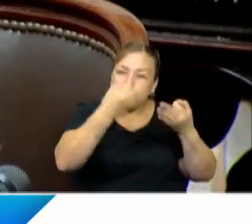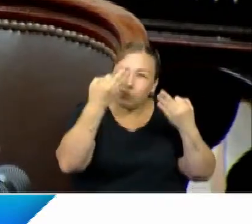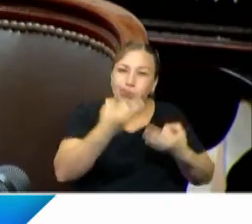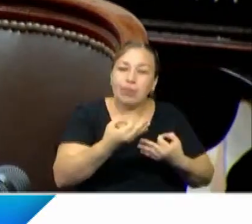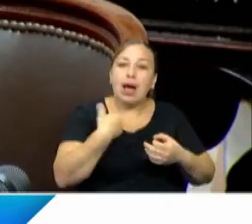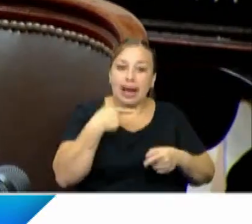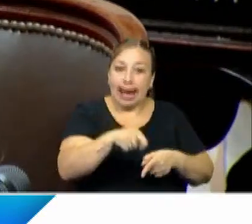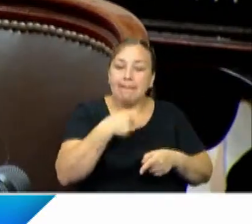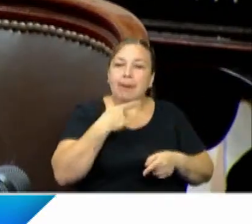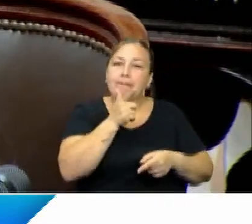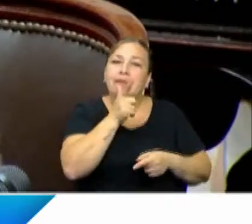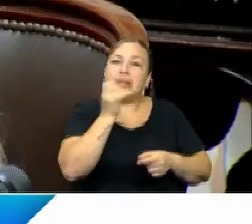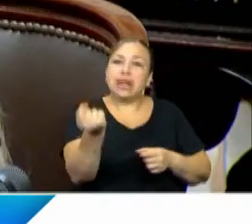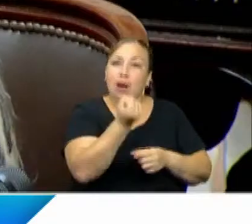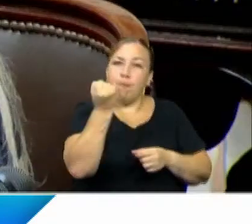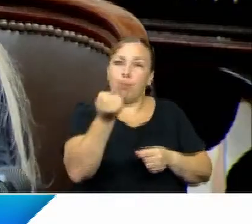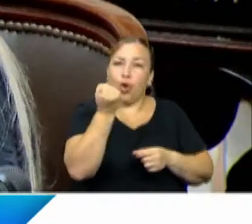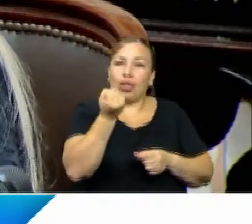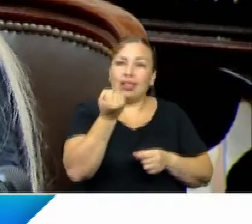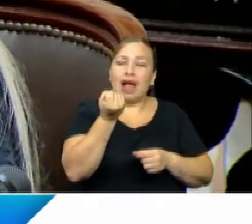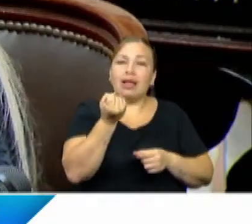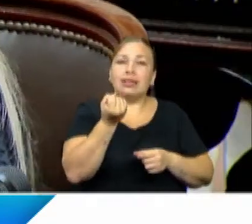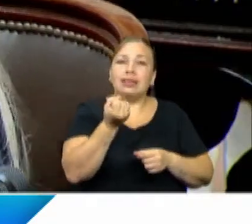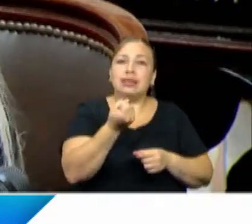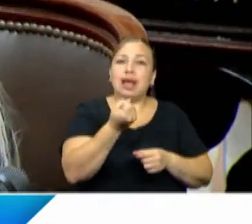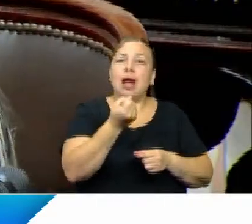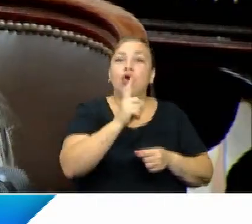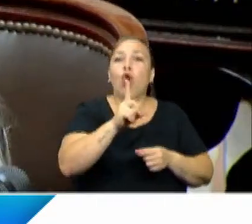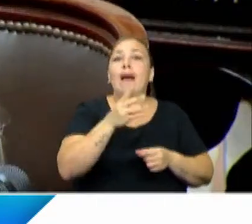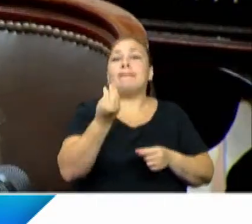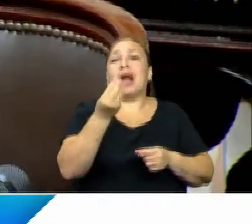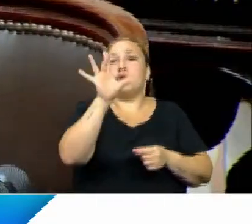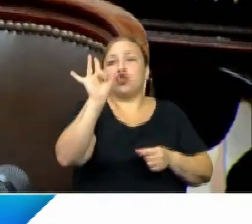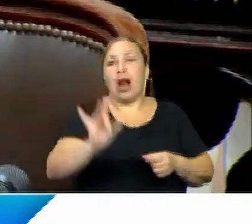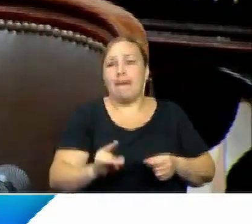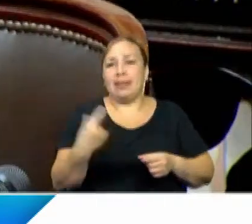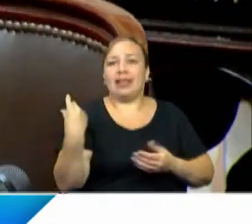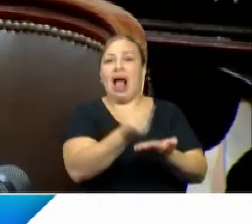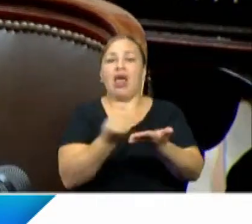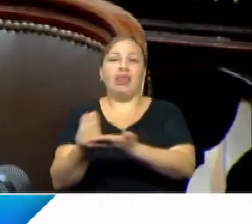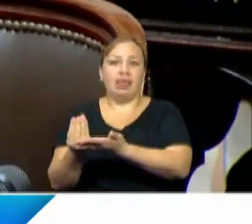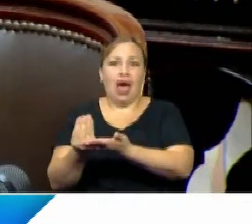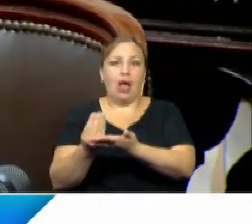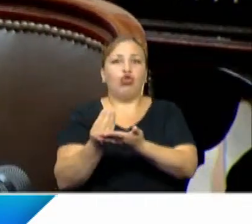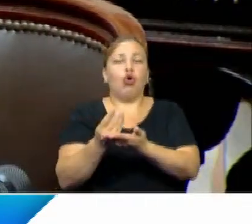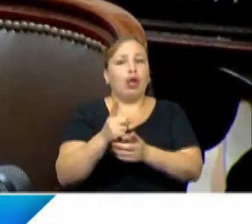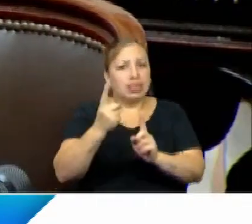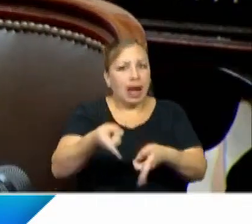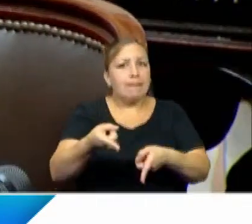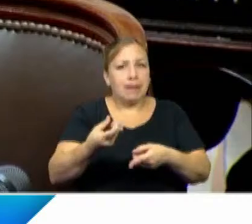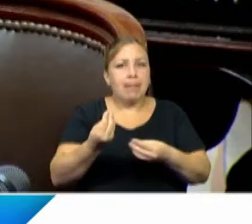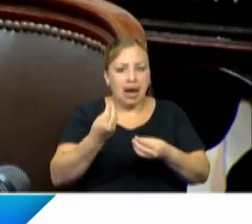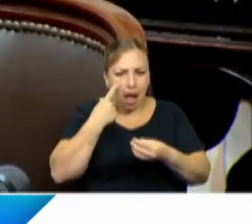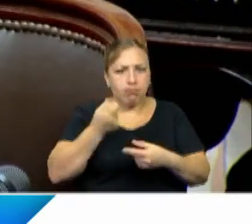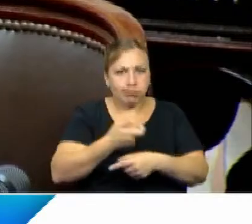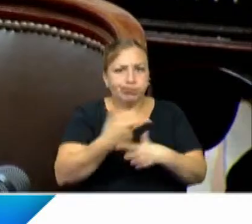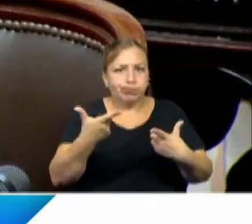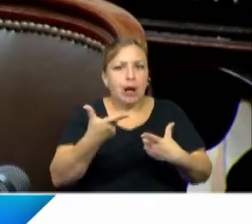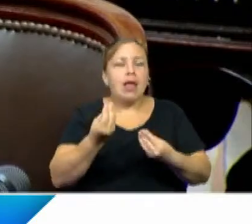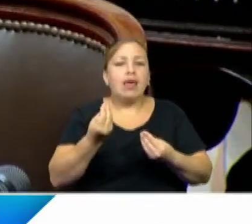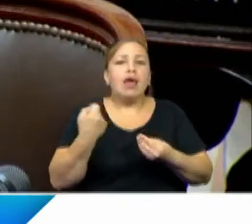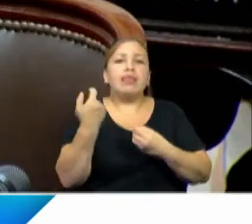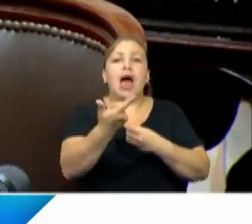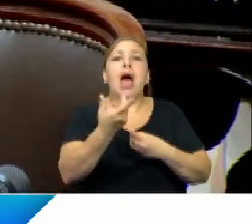que era importante que esto no solamente fuera para candidatos, sino ampliarlo, por supuesto, a la